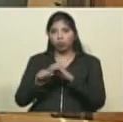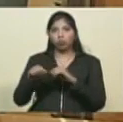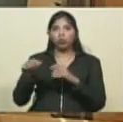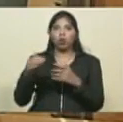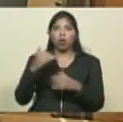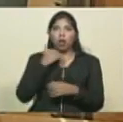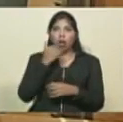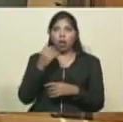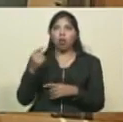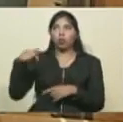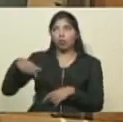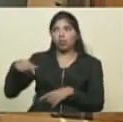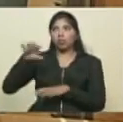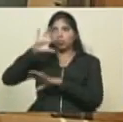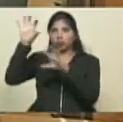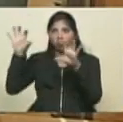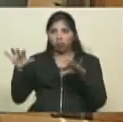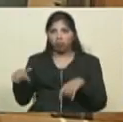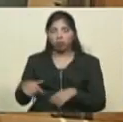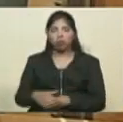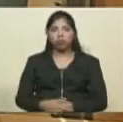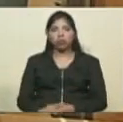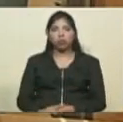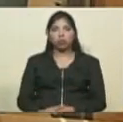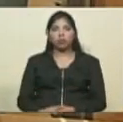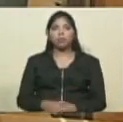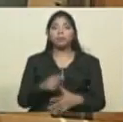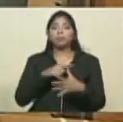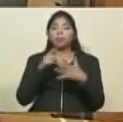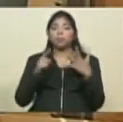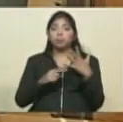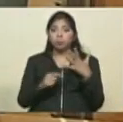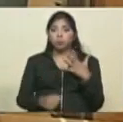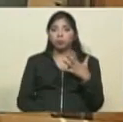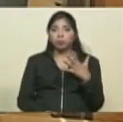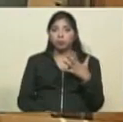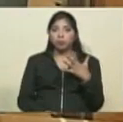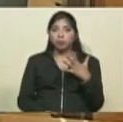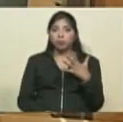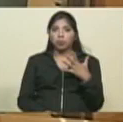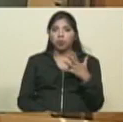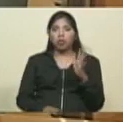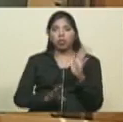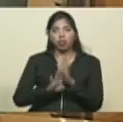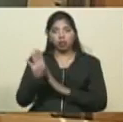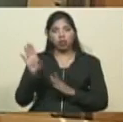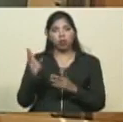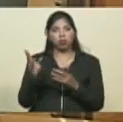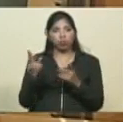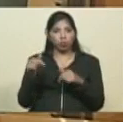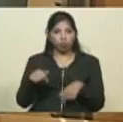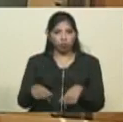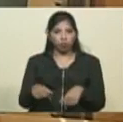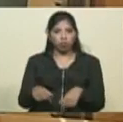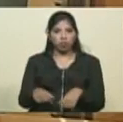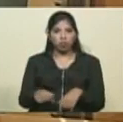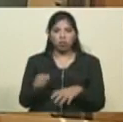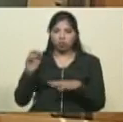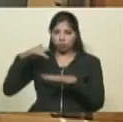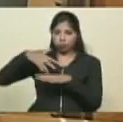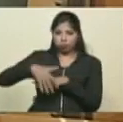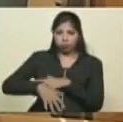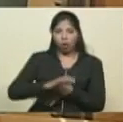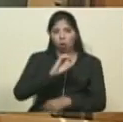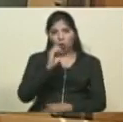Venezuela. Quinto, la ley constituyente del régimen tributario para el desarrollo soberano del arco minero del